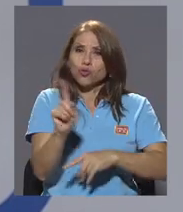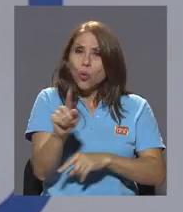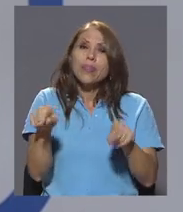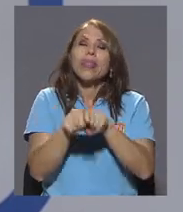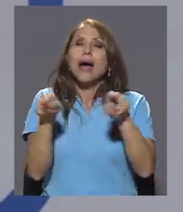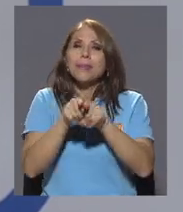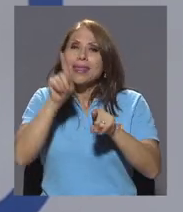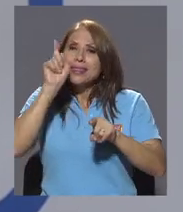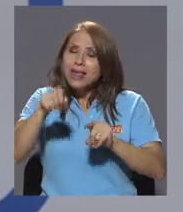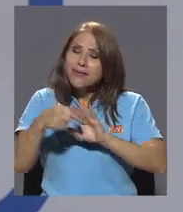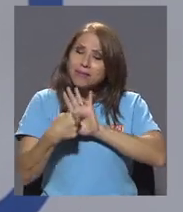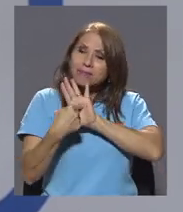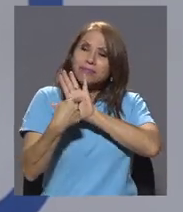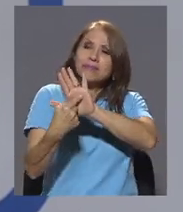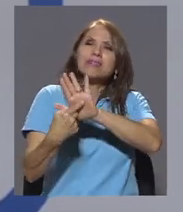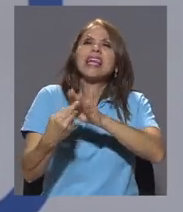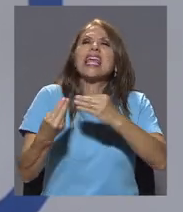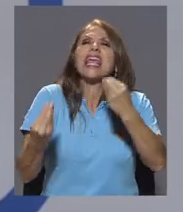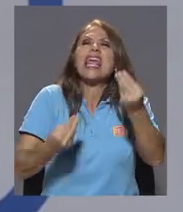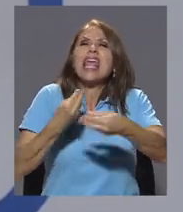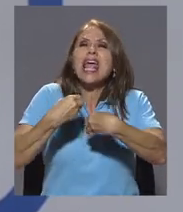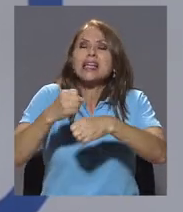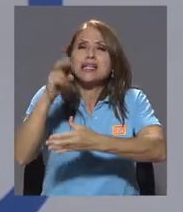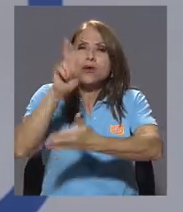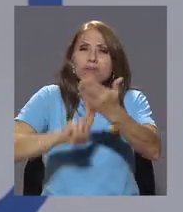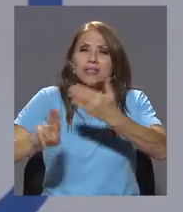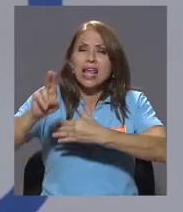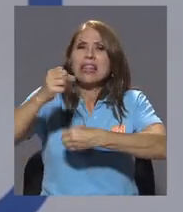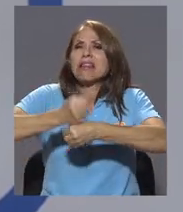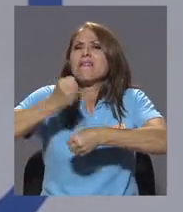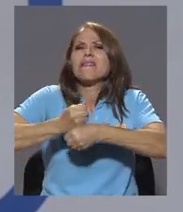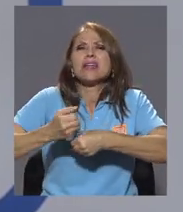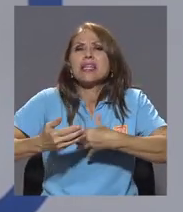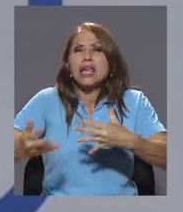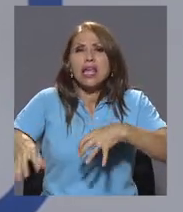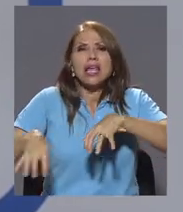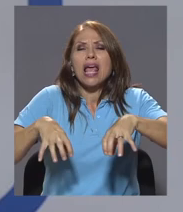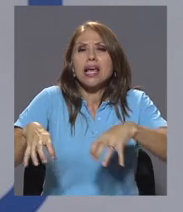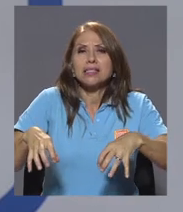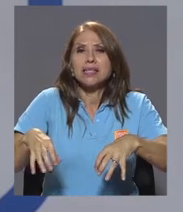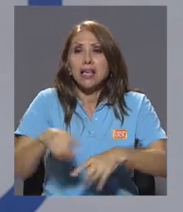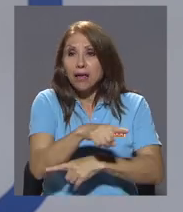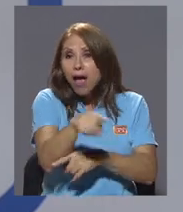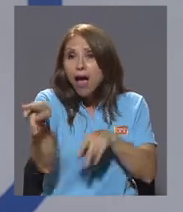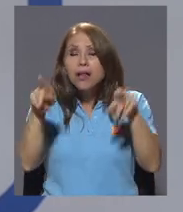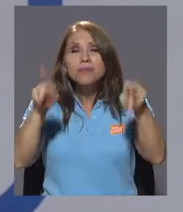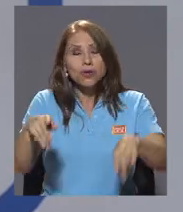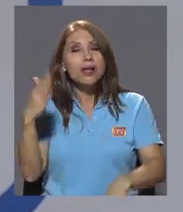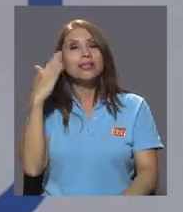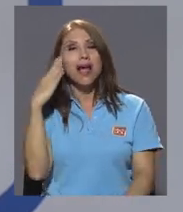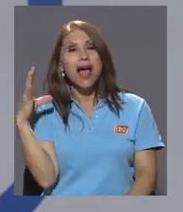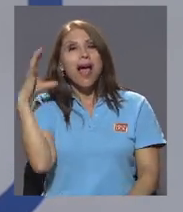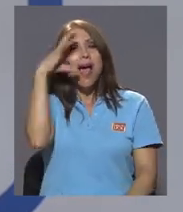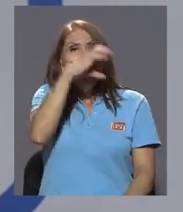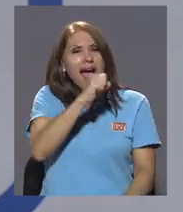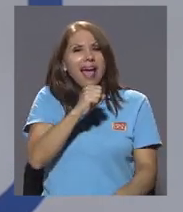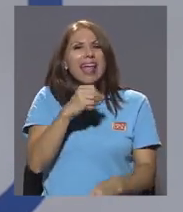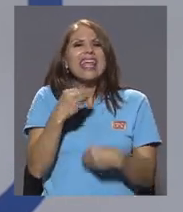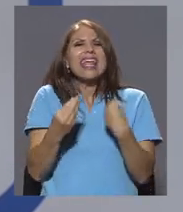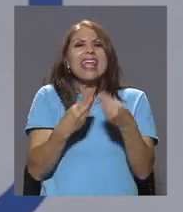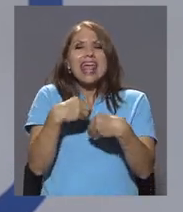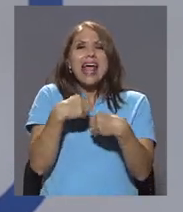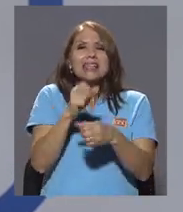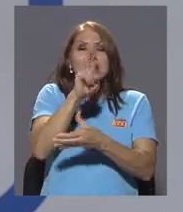cuál es el que será universitario a esto me refiero que la ciudadanía centre que hace la universidad en investigación en docencia